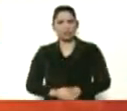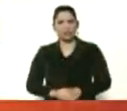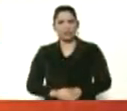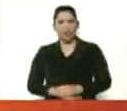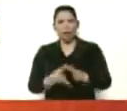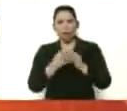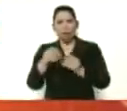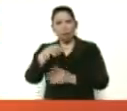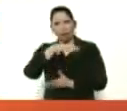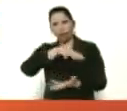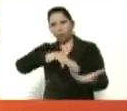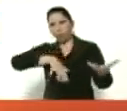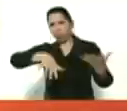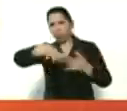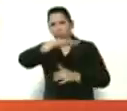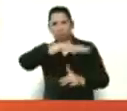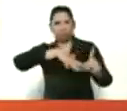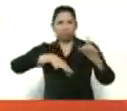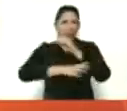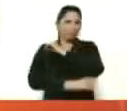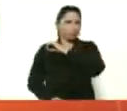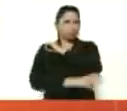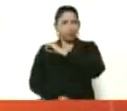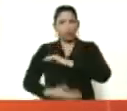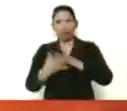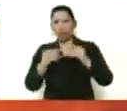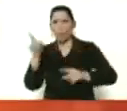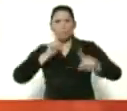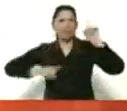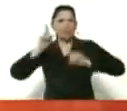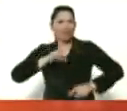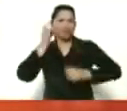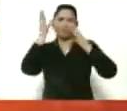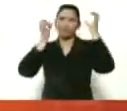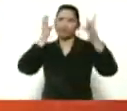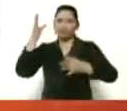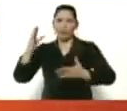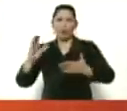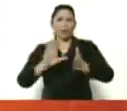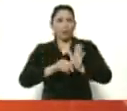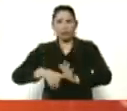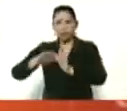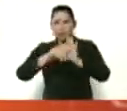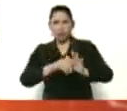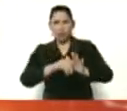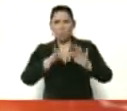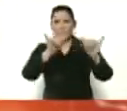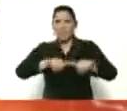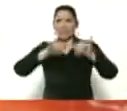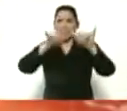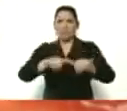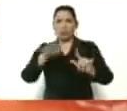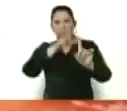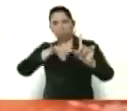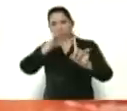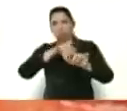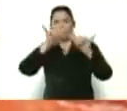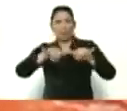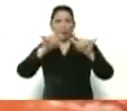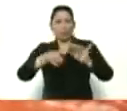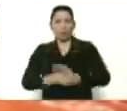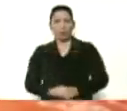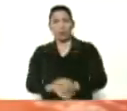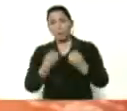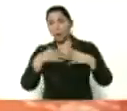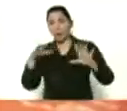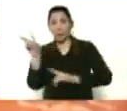una componenda, todo es una trampa, todo es una estafa, todo es una mentira, todo es una robadera entre ellos, todo es una conspiradera. Bueno, que